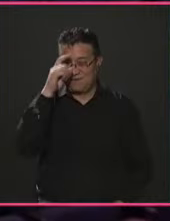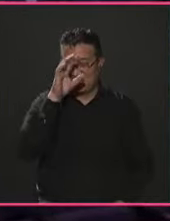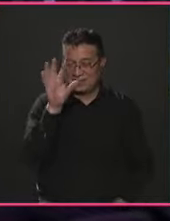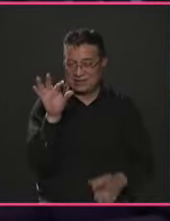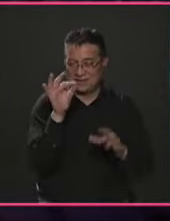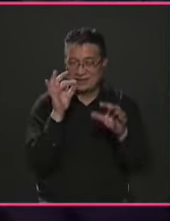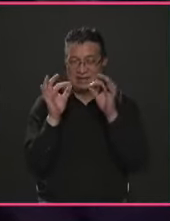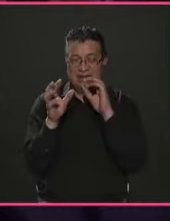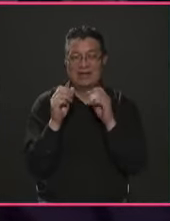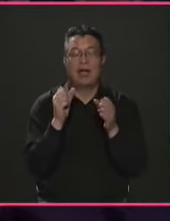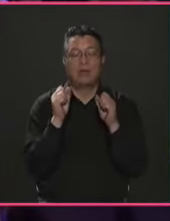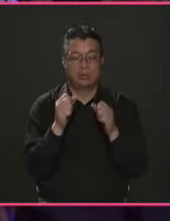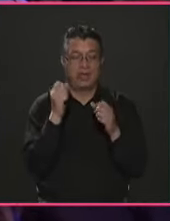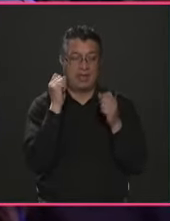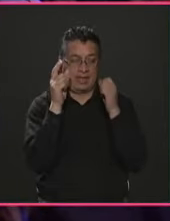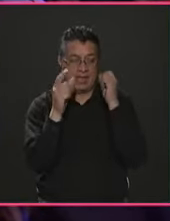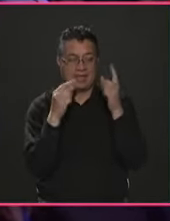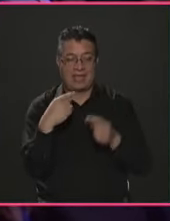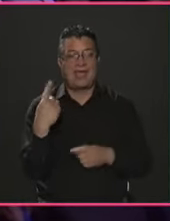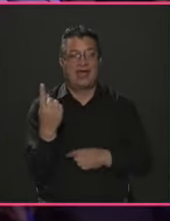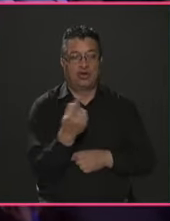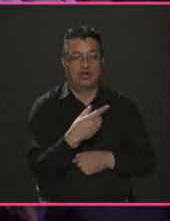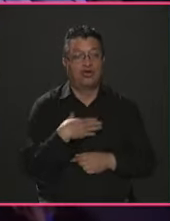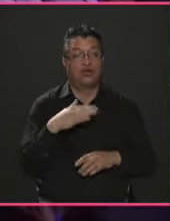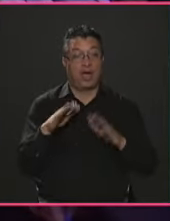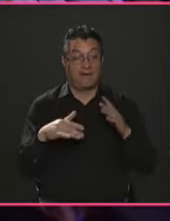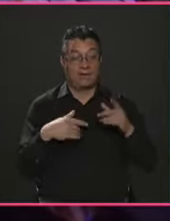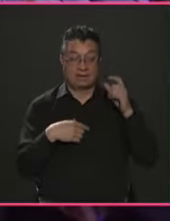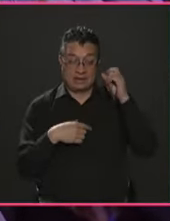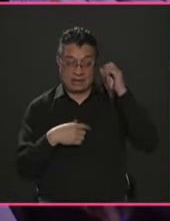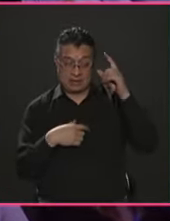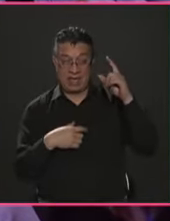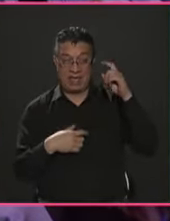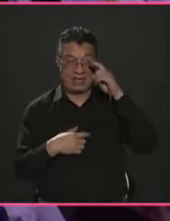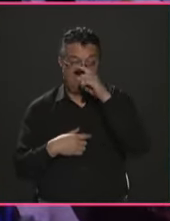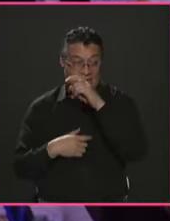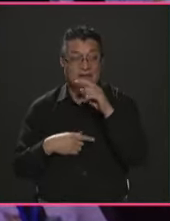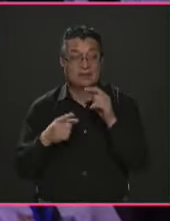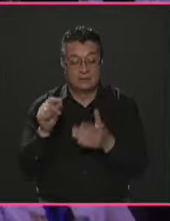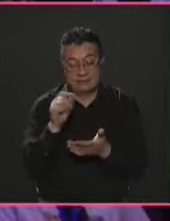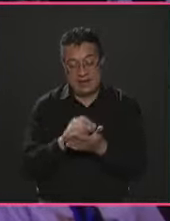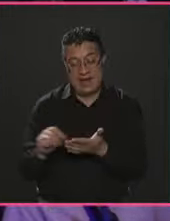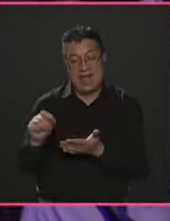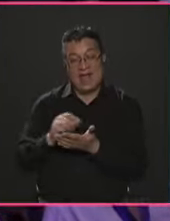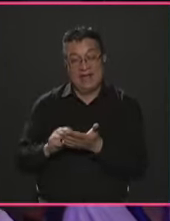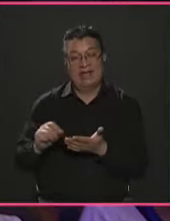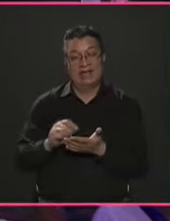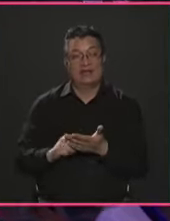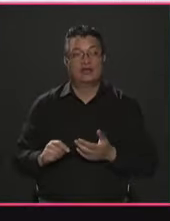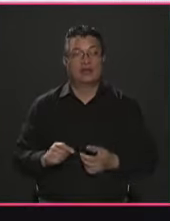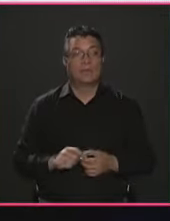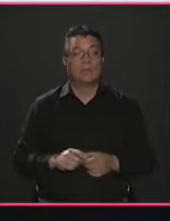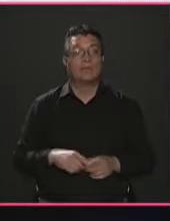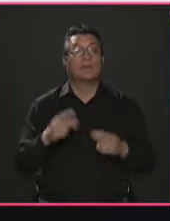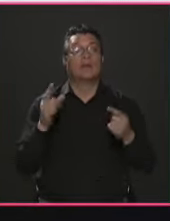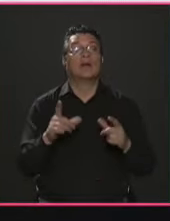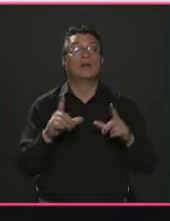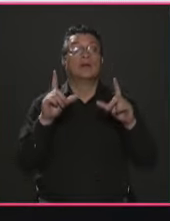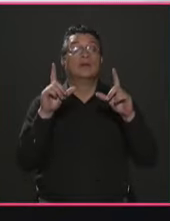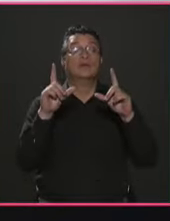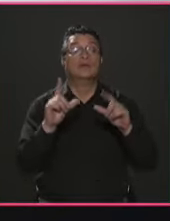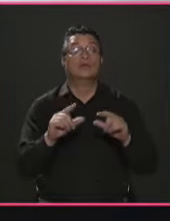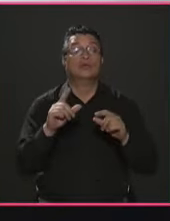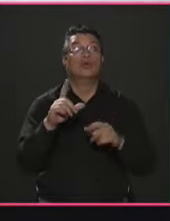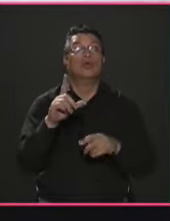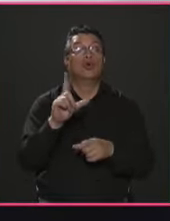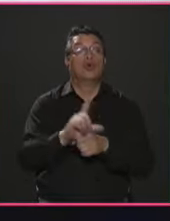día nosotros podemos entenderlo incluso a nosotros nos cuesta entenderlo en el texto escrito la reducción de puestos de